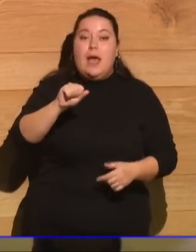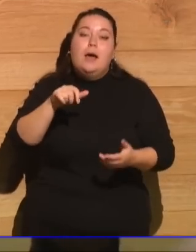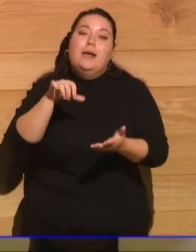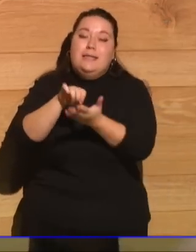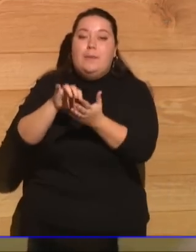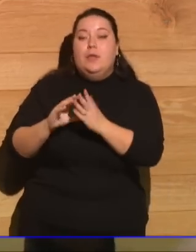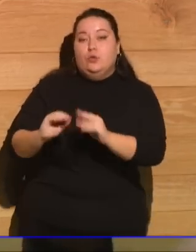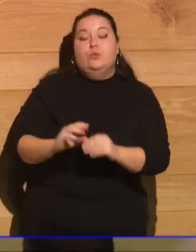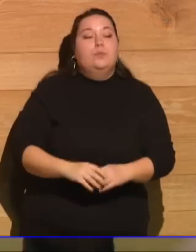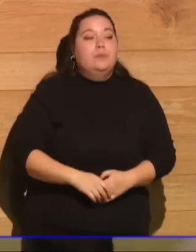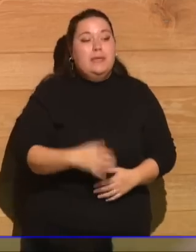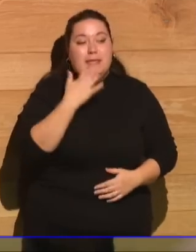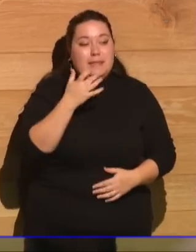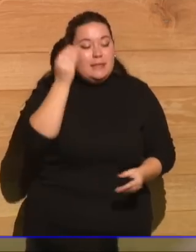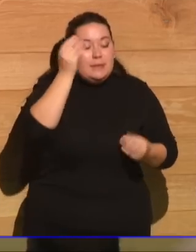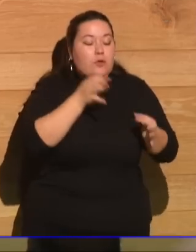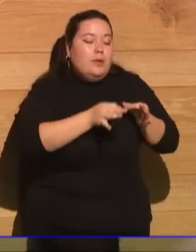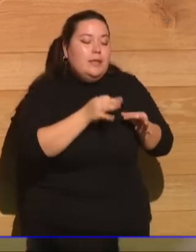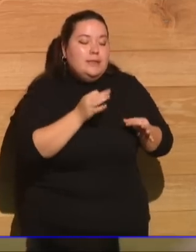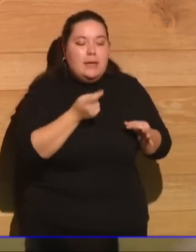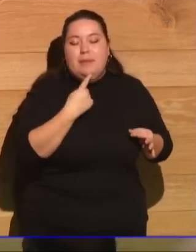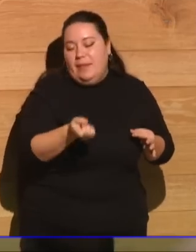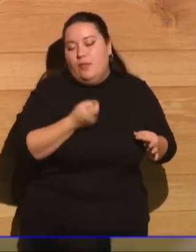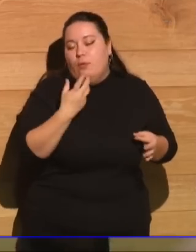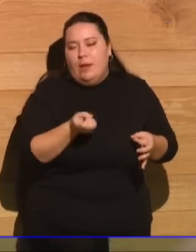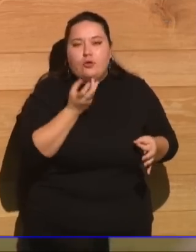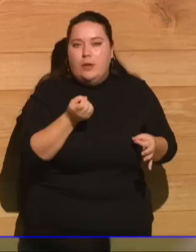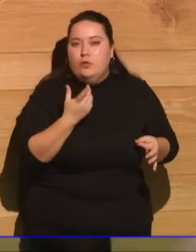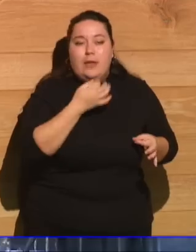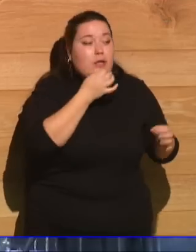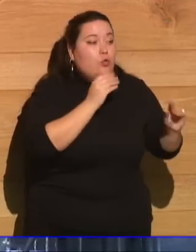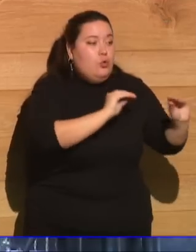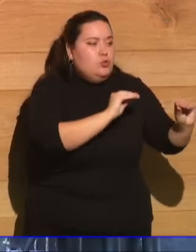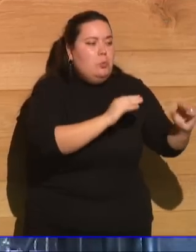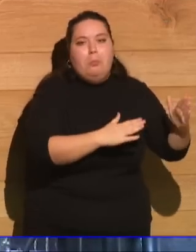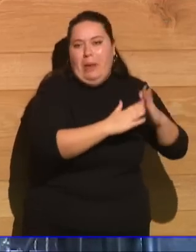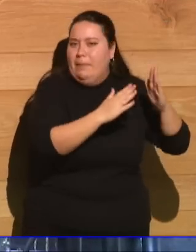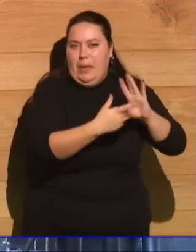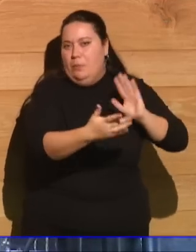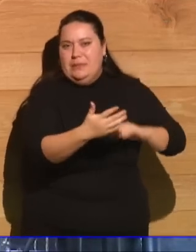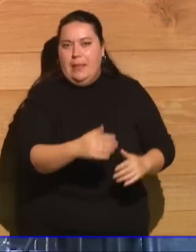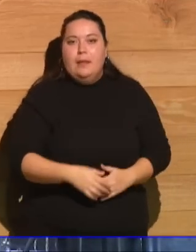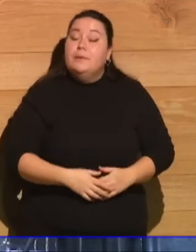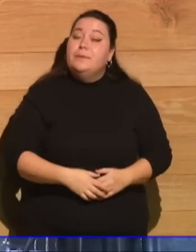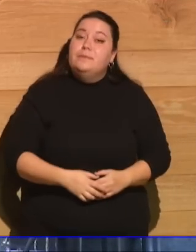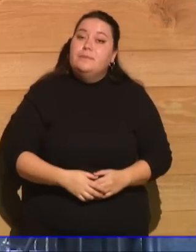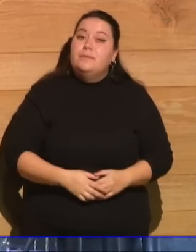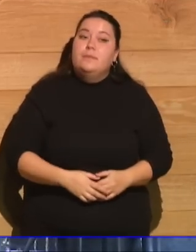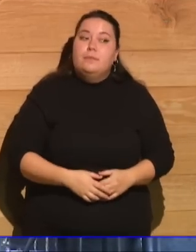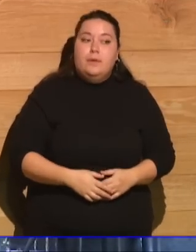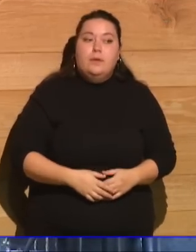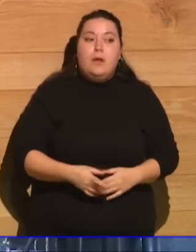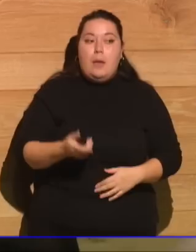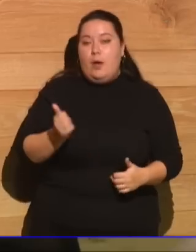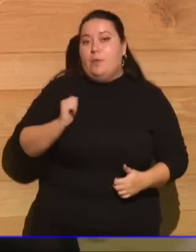Javi. Si vas pensando en islas, vete soltándolas en mitad del discurso de Juan, que está genial. No las gastes todas Pero ahora.